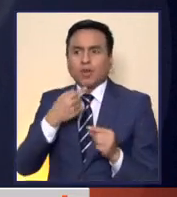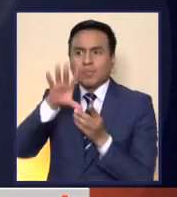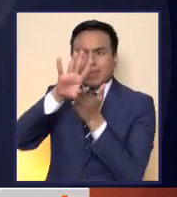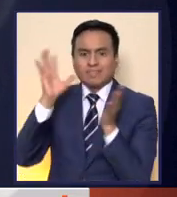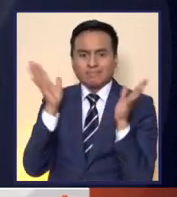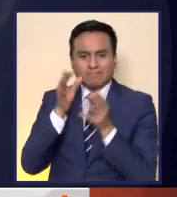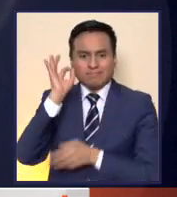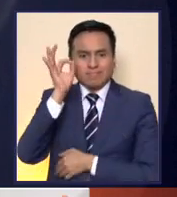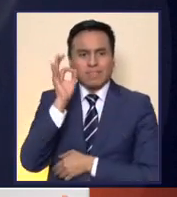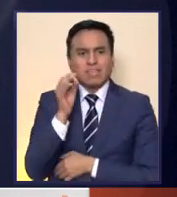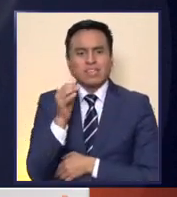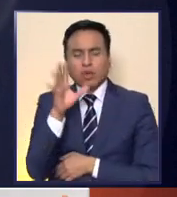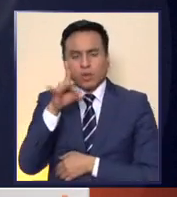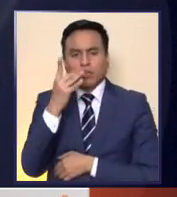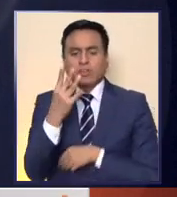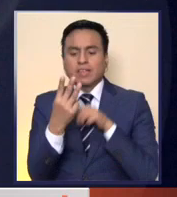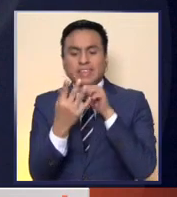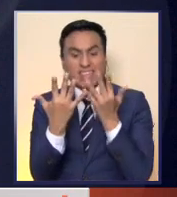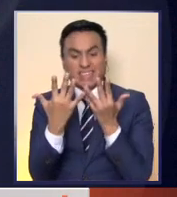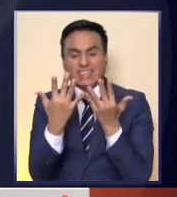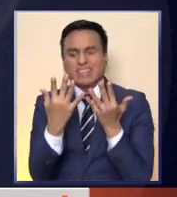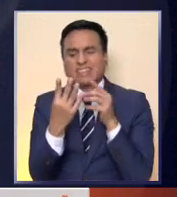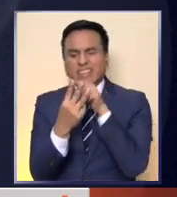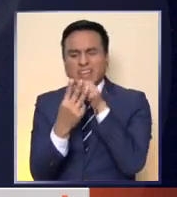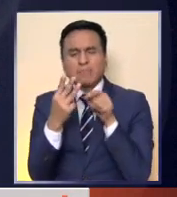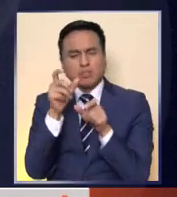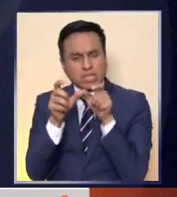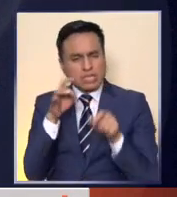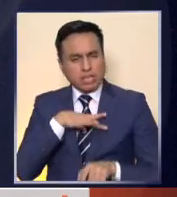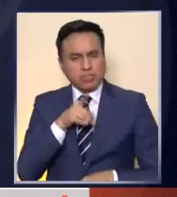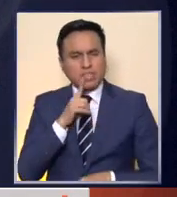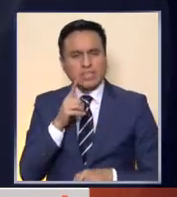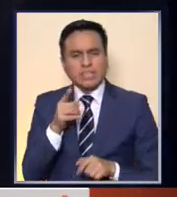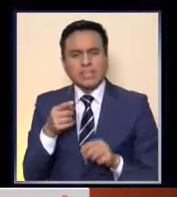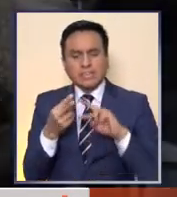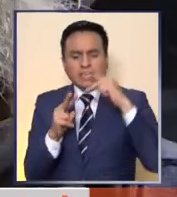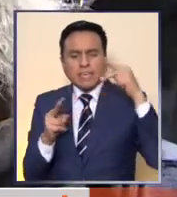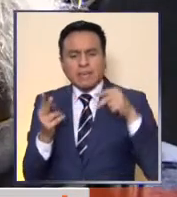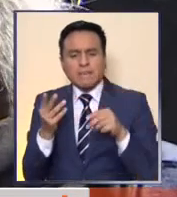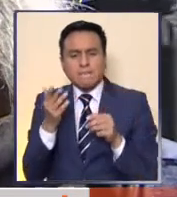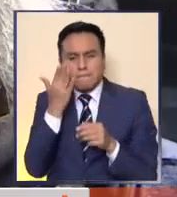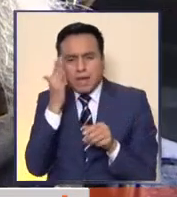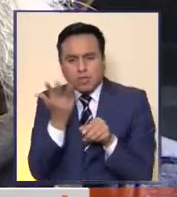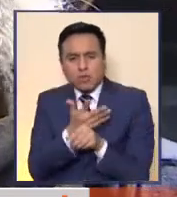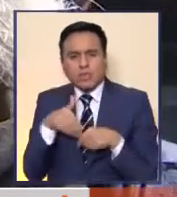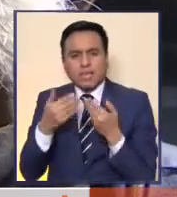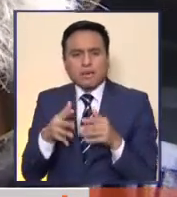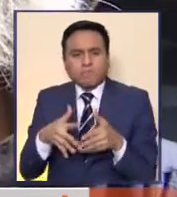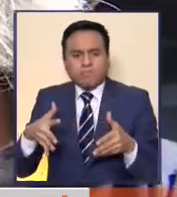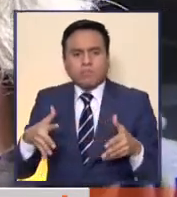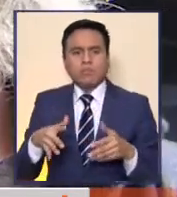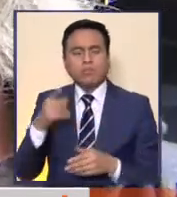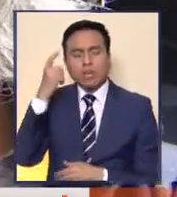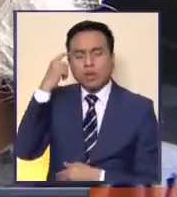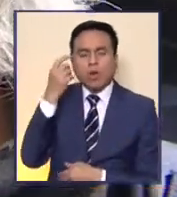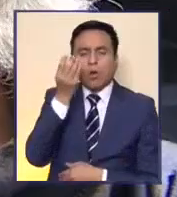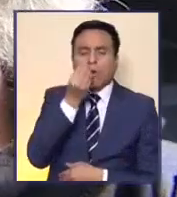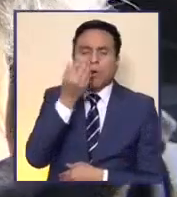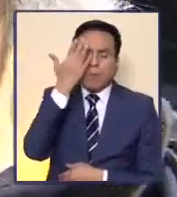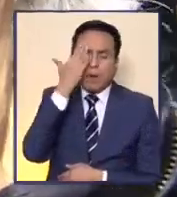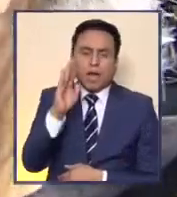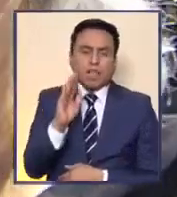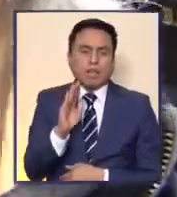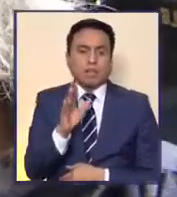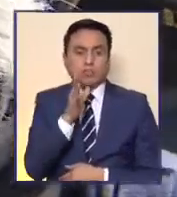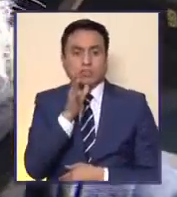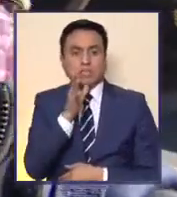que 3 de cada 10 chilenos tiene un gen defectuoso que predispone a la obesidad. Yo creo que va a la alimentación. No sé